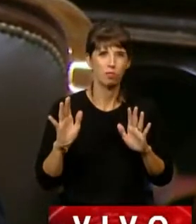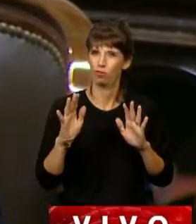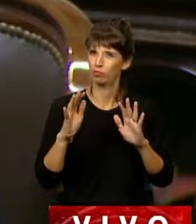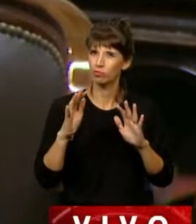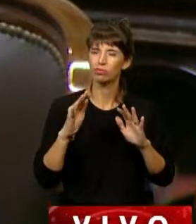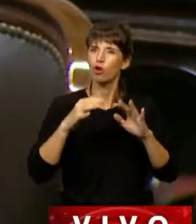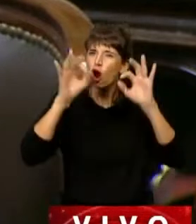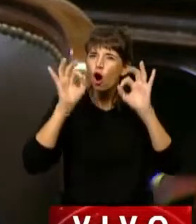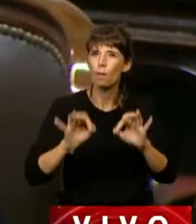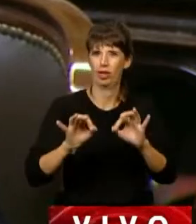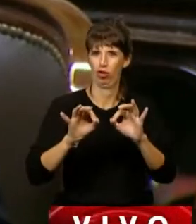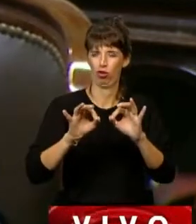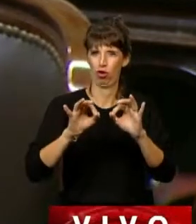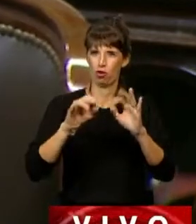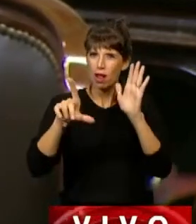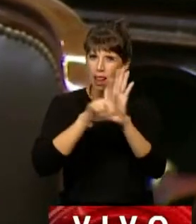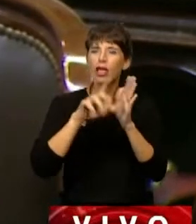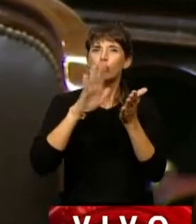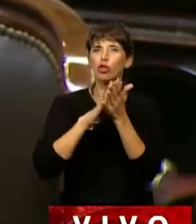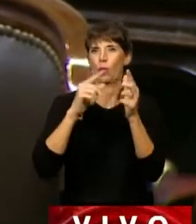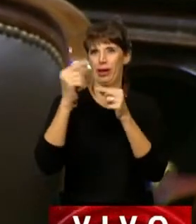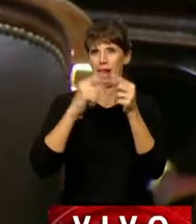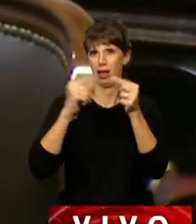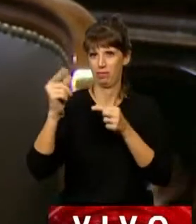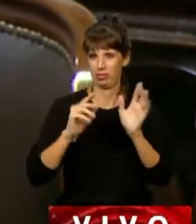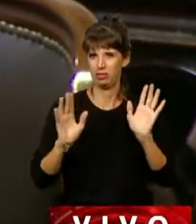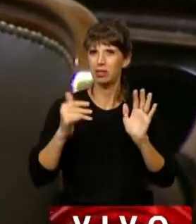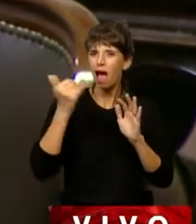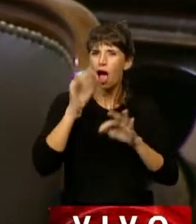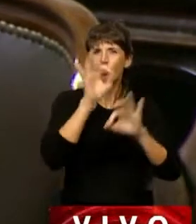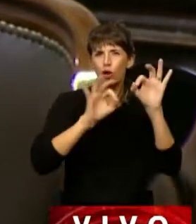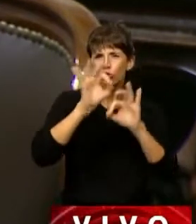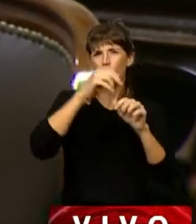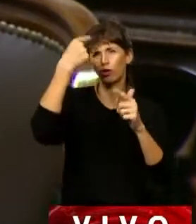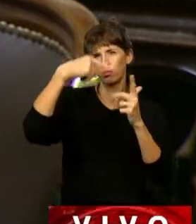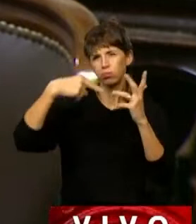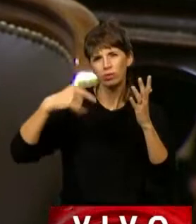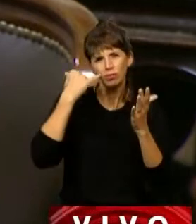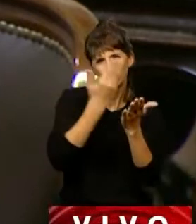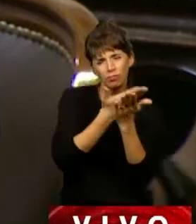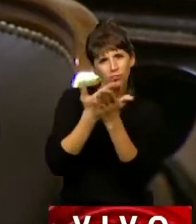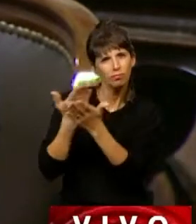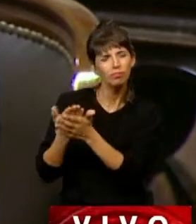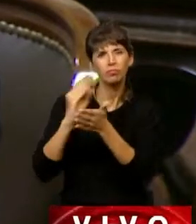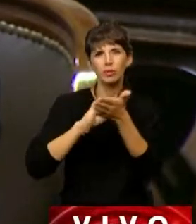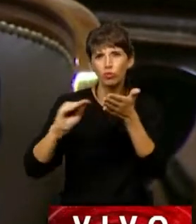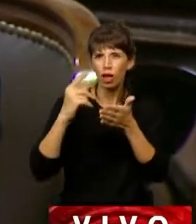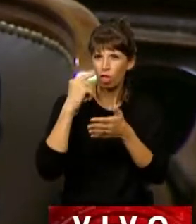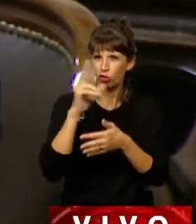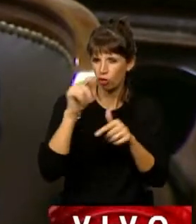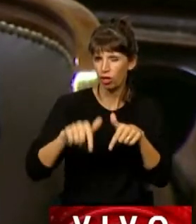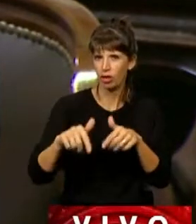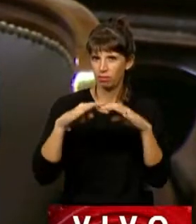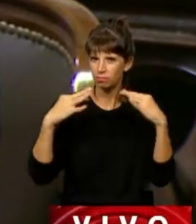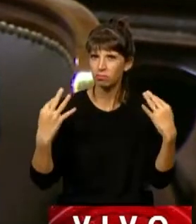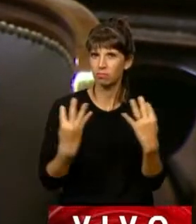integral del cannabis. De hecho, hay distintos proyectos presentados por diputados y diputadas de esta Cámara,